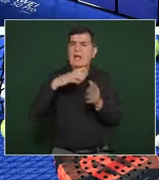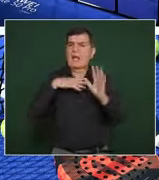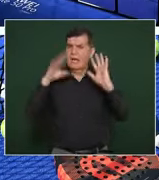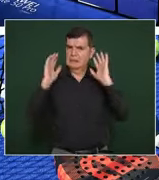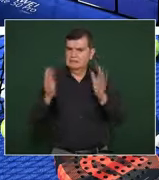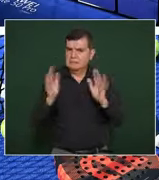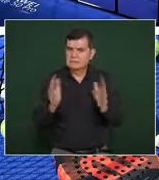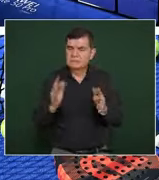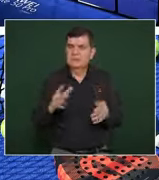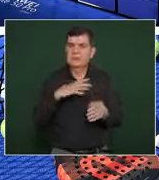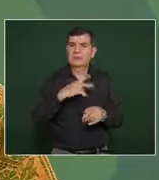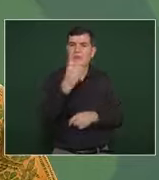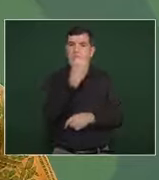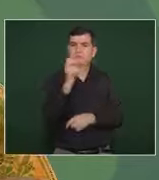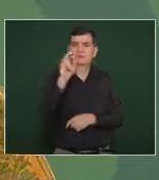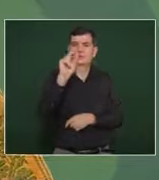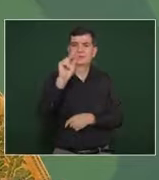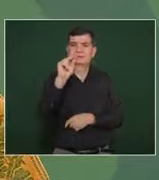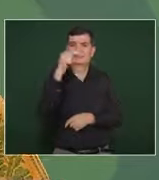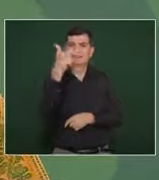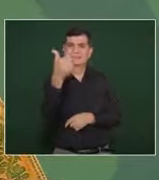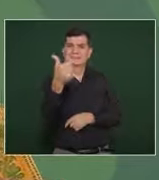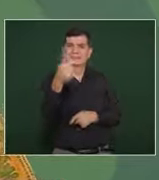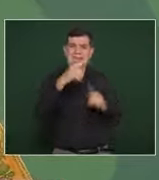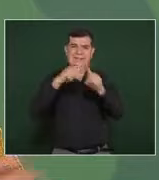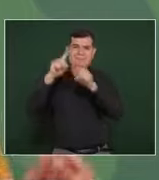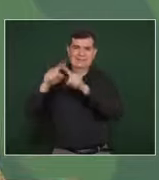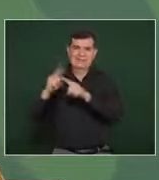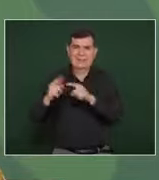operación de 287 de las